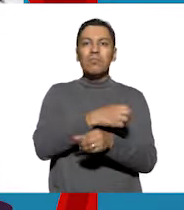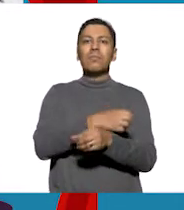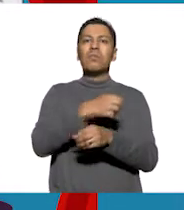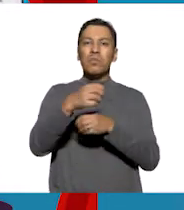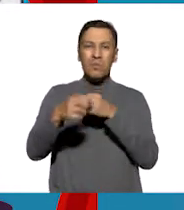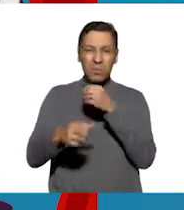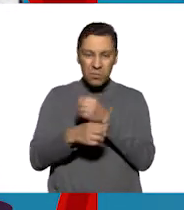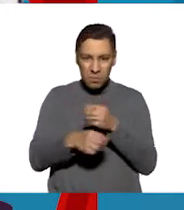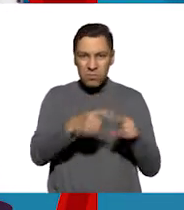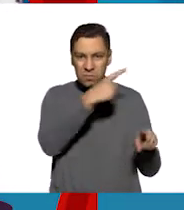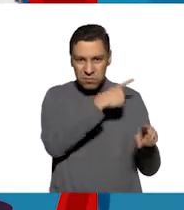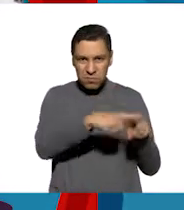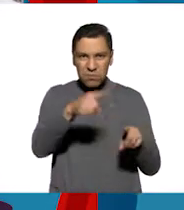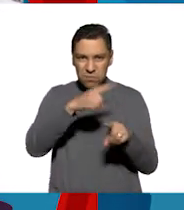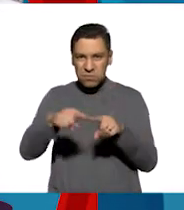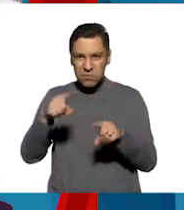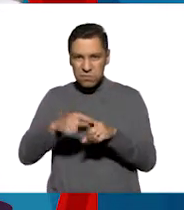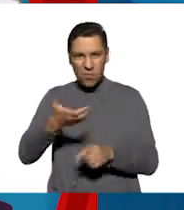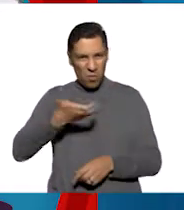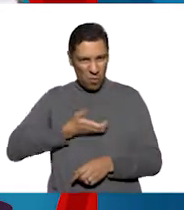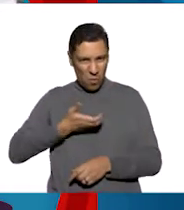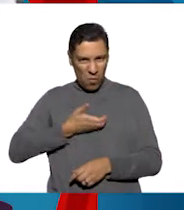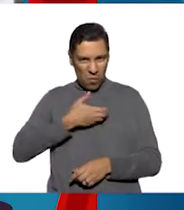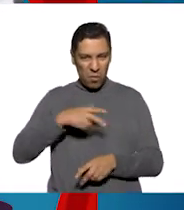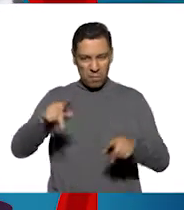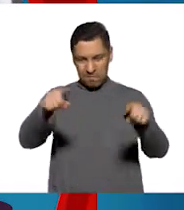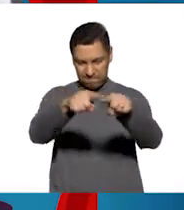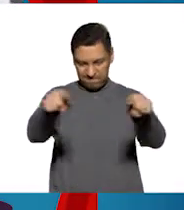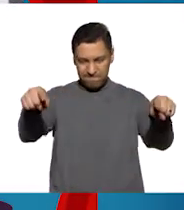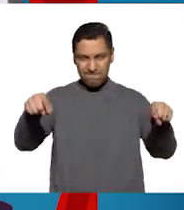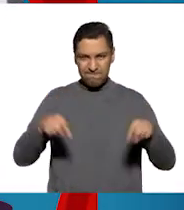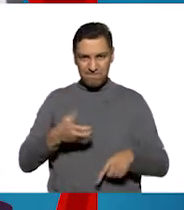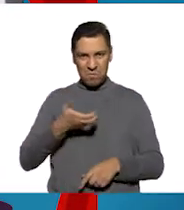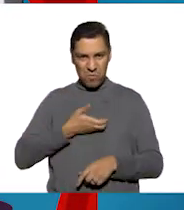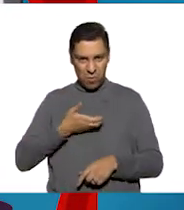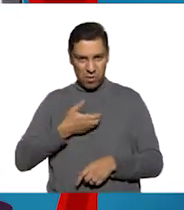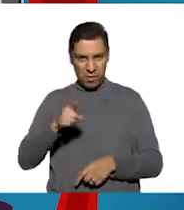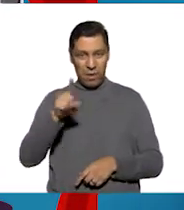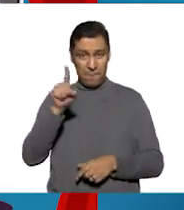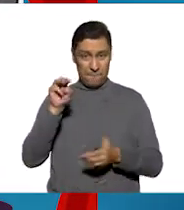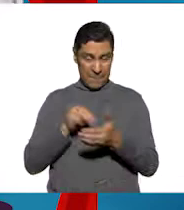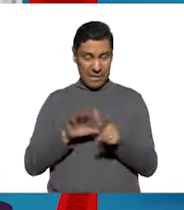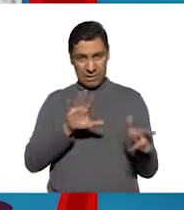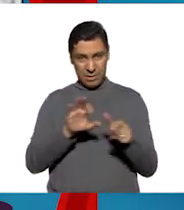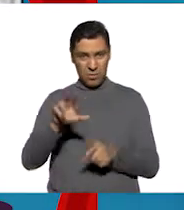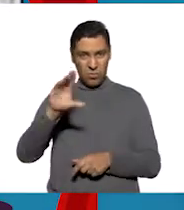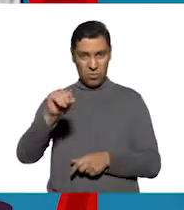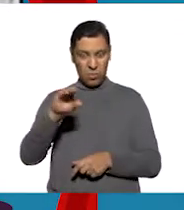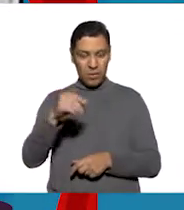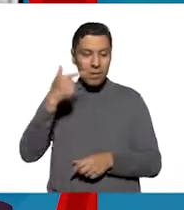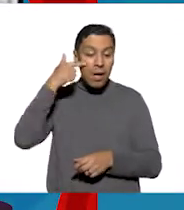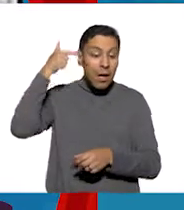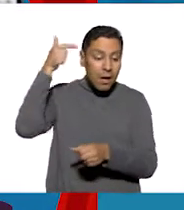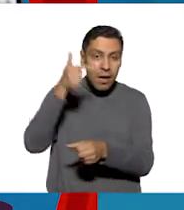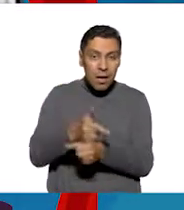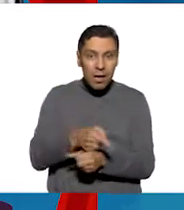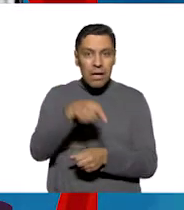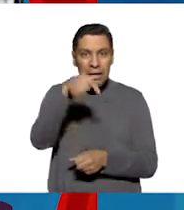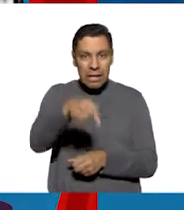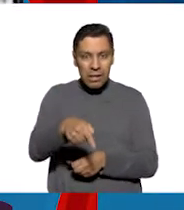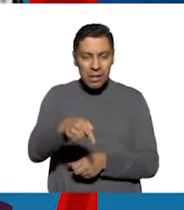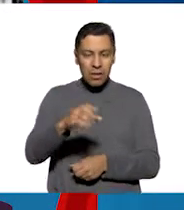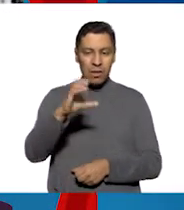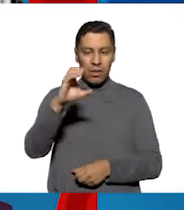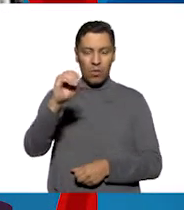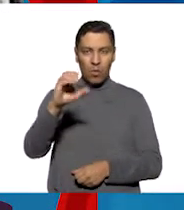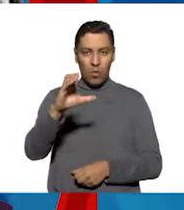las obras en el Zócalo, en lo que es ahora la plancha del Zócalo, en 1790 encontraron a la Coatlicue en